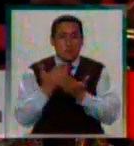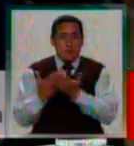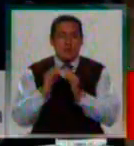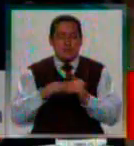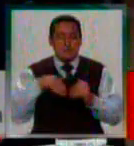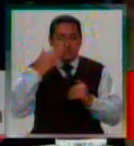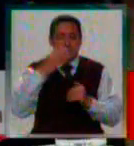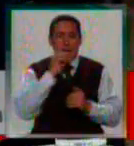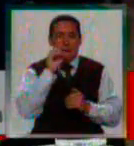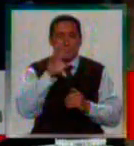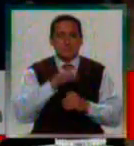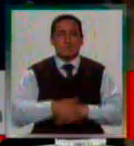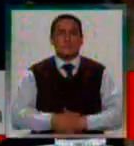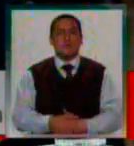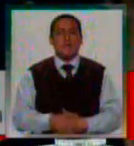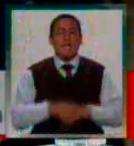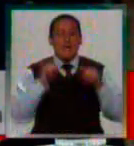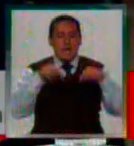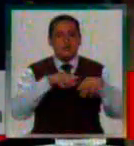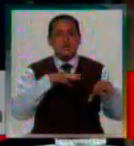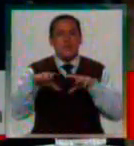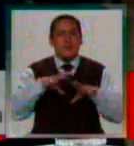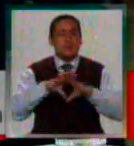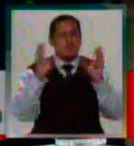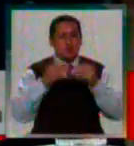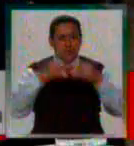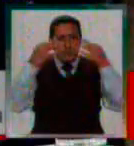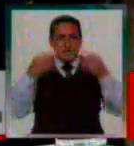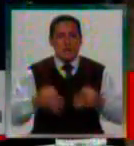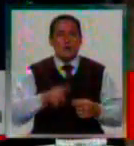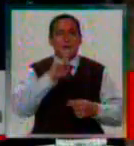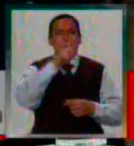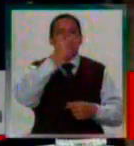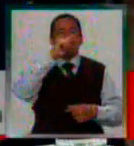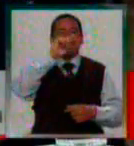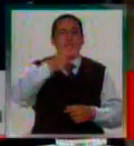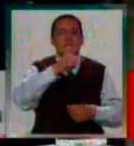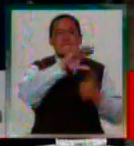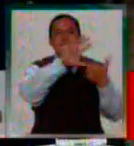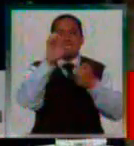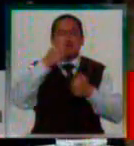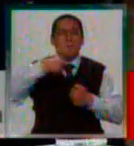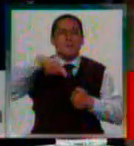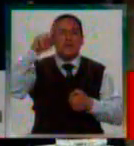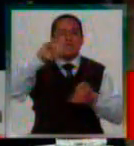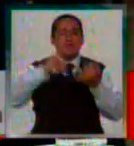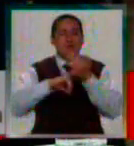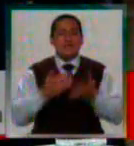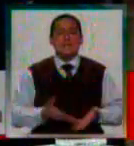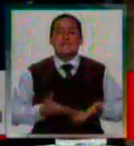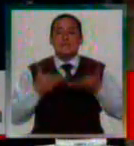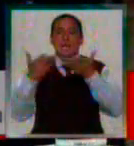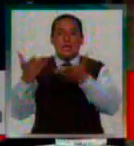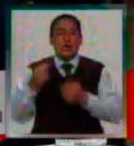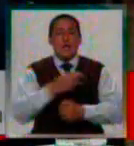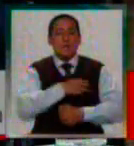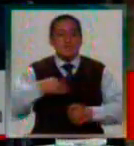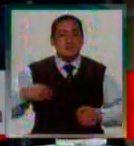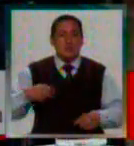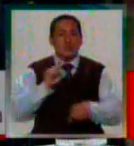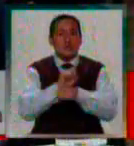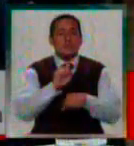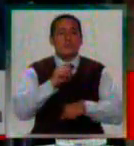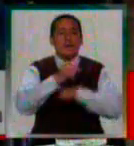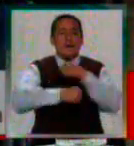cifra Pero eso se va a hacer de todas maneras dentro de los 1600 millones de soles que se le ha entregado al Ministerio de Educación para el